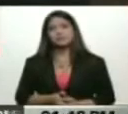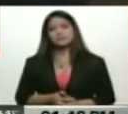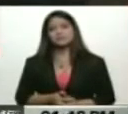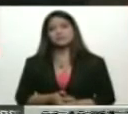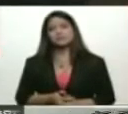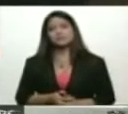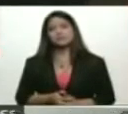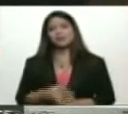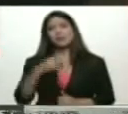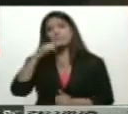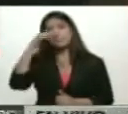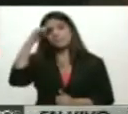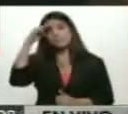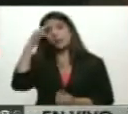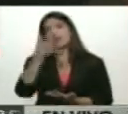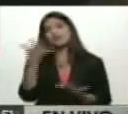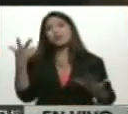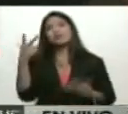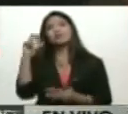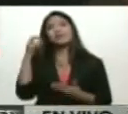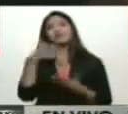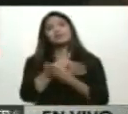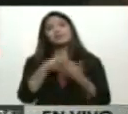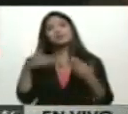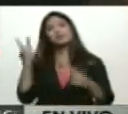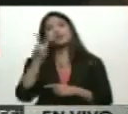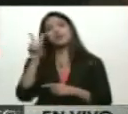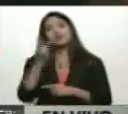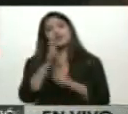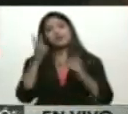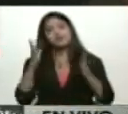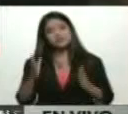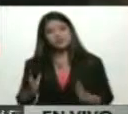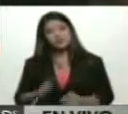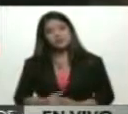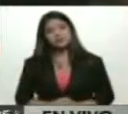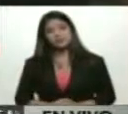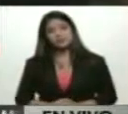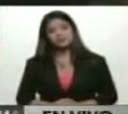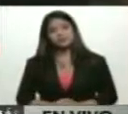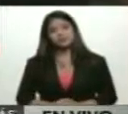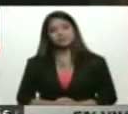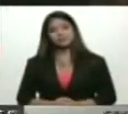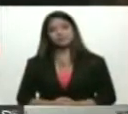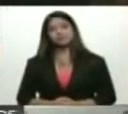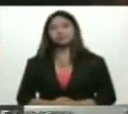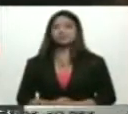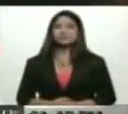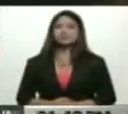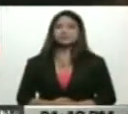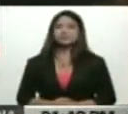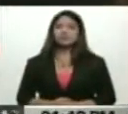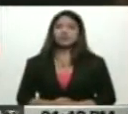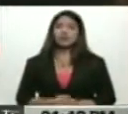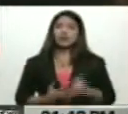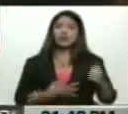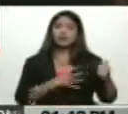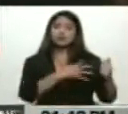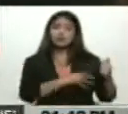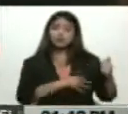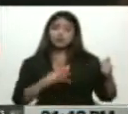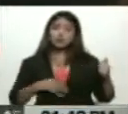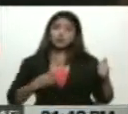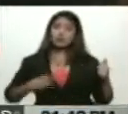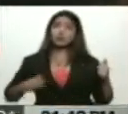padre de más de 30 millones de venezolanos y venezolanas que gracias a sus cuerdas gracias